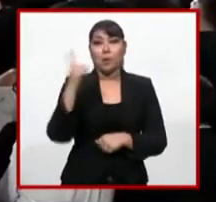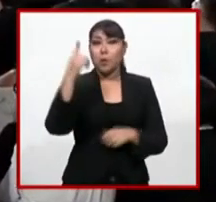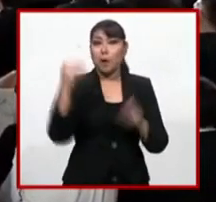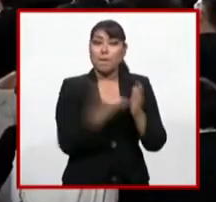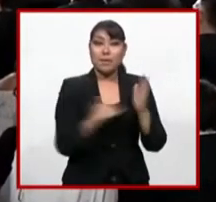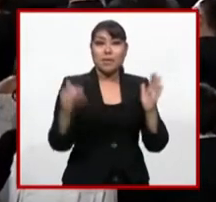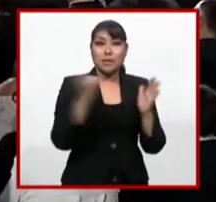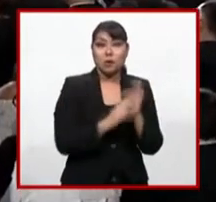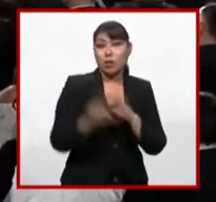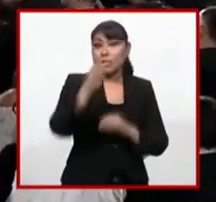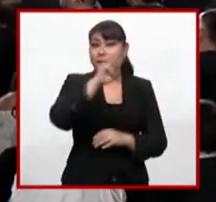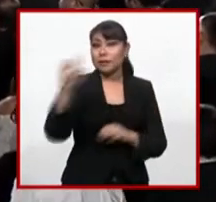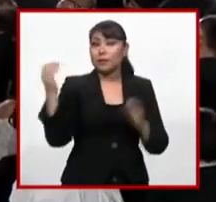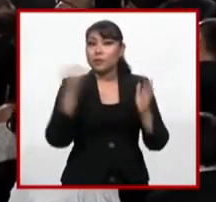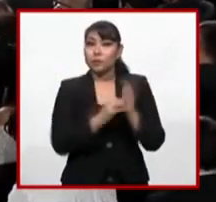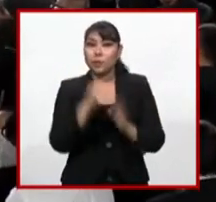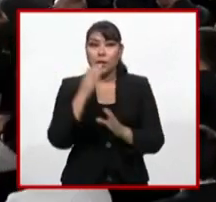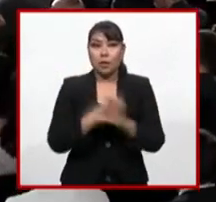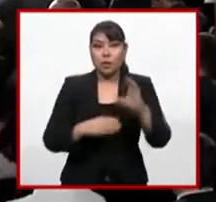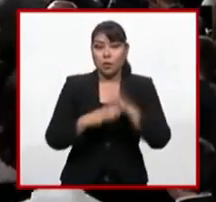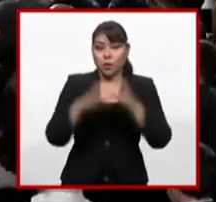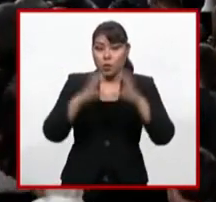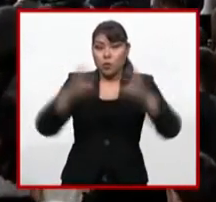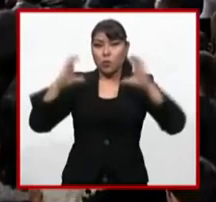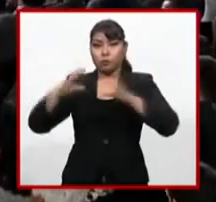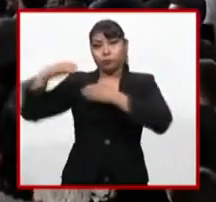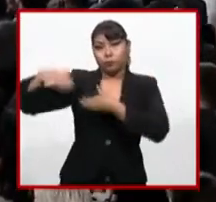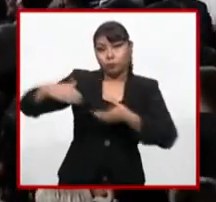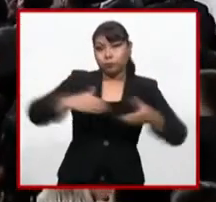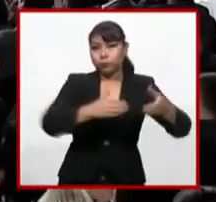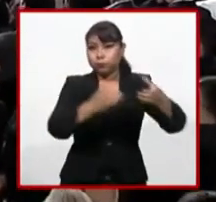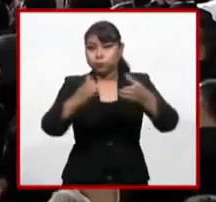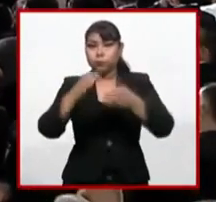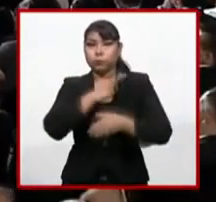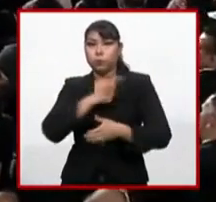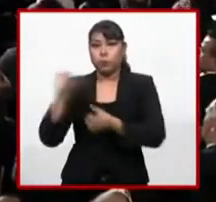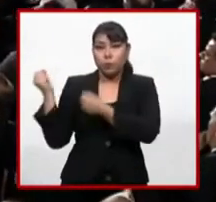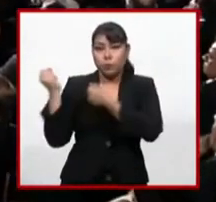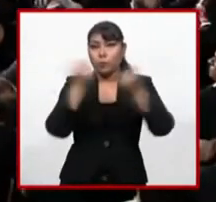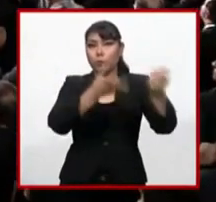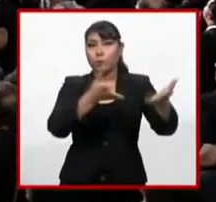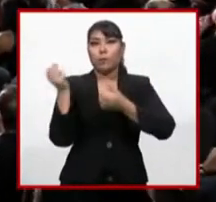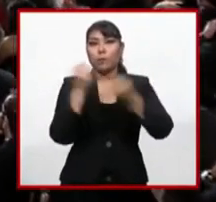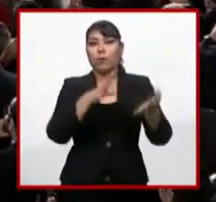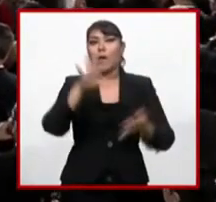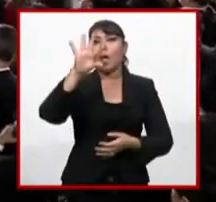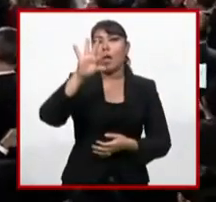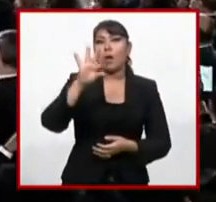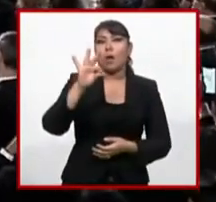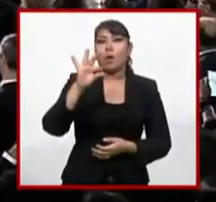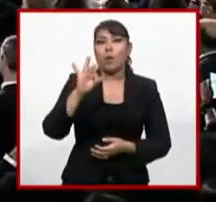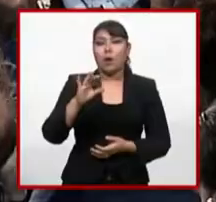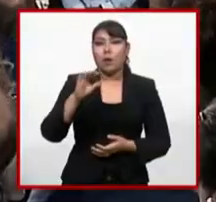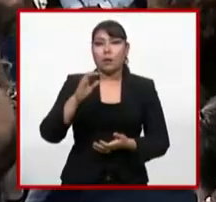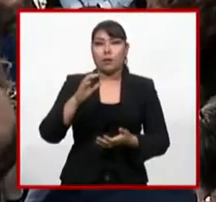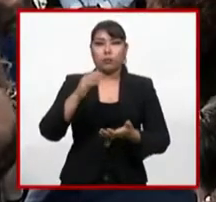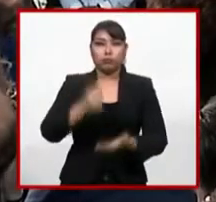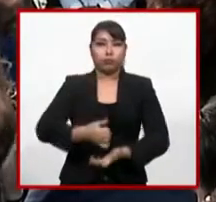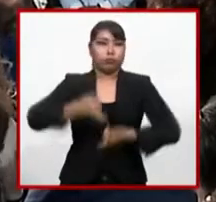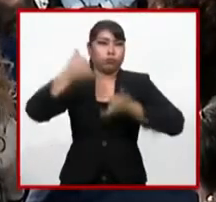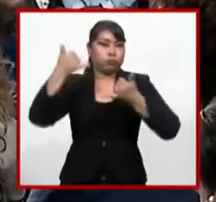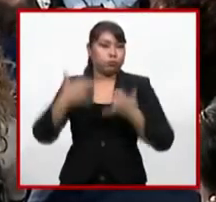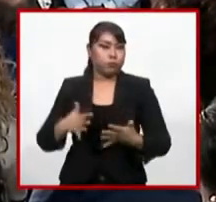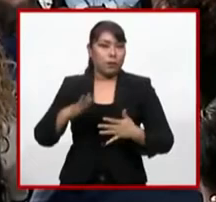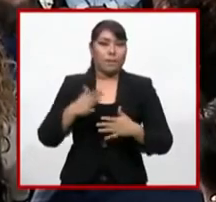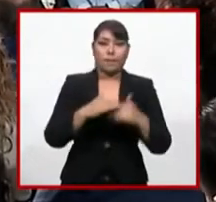1,300,000 contenedores a través de 40 toneladas. Hemos identificado que el 15% del canal de